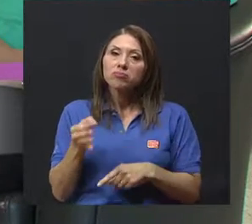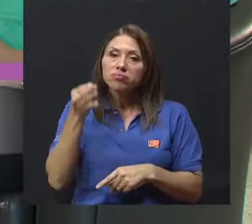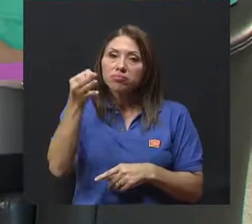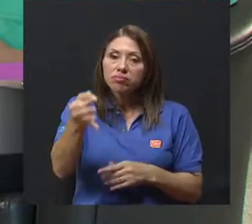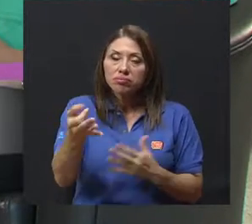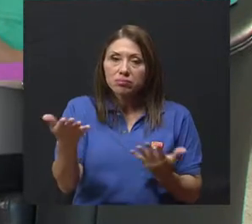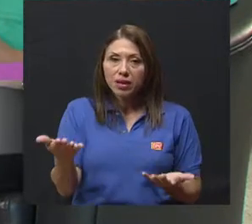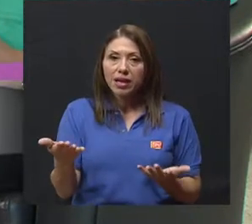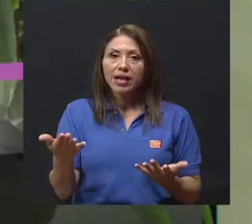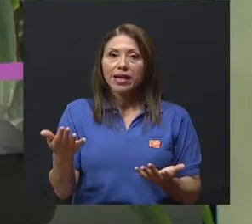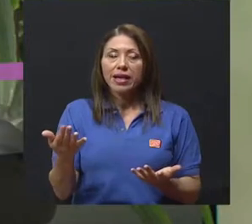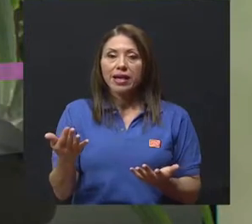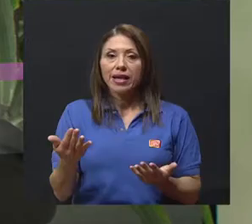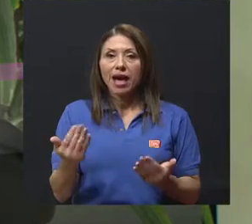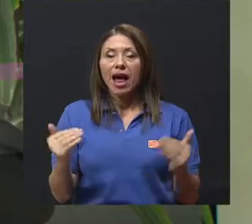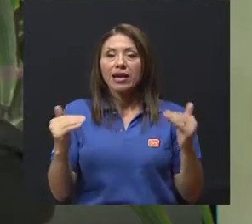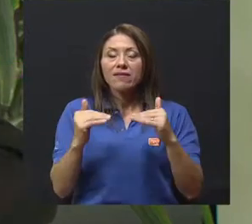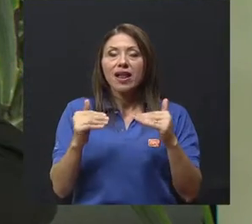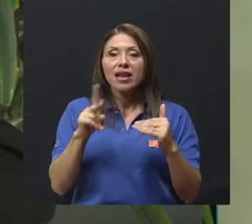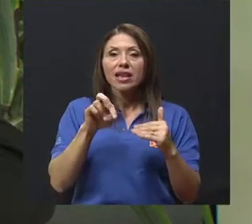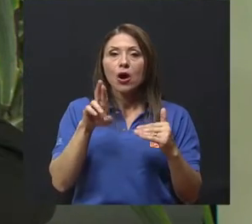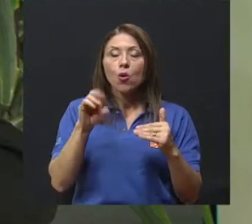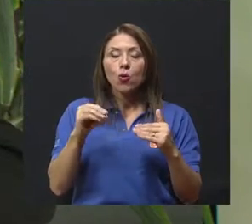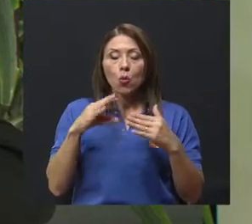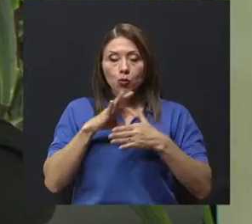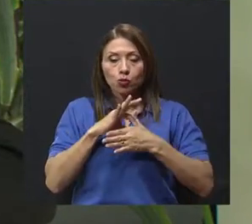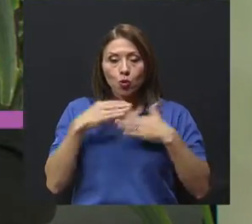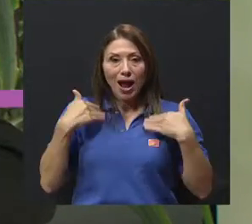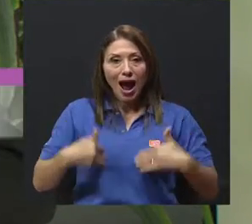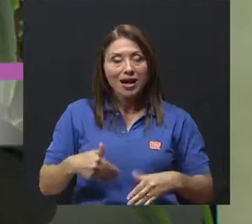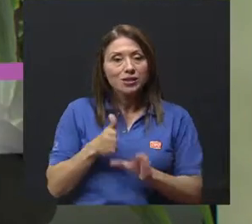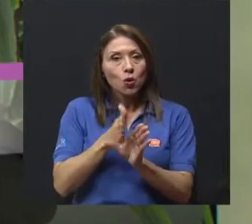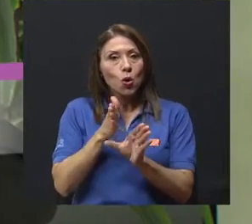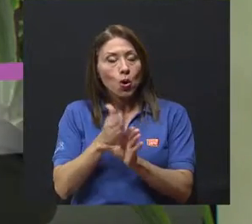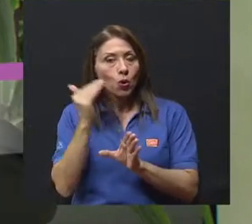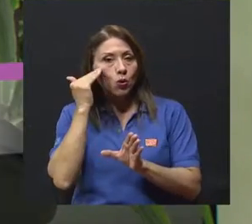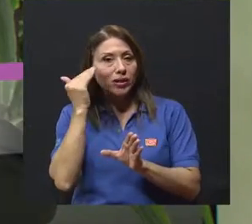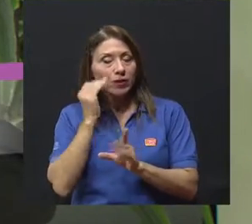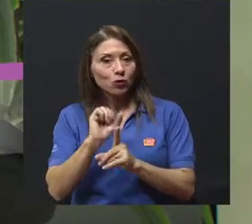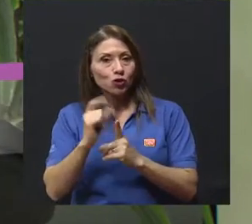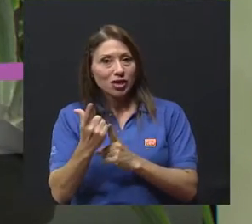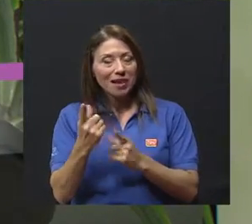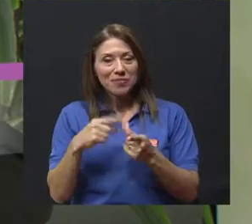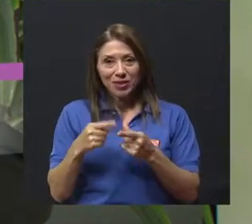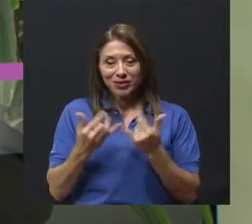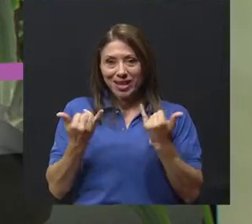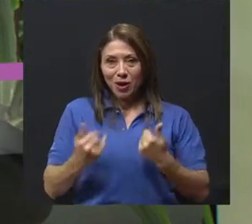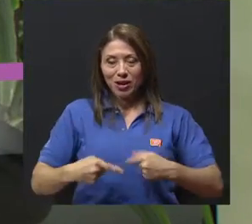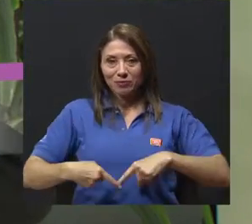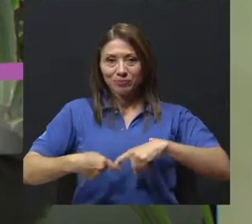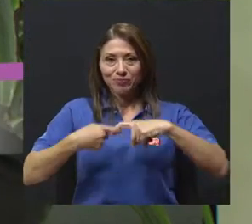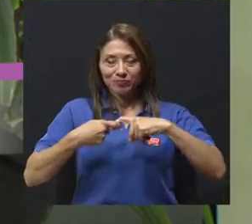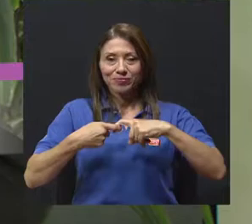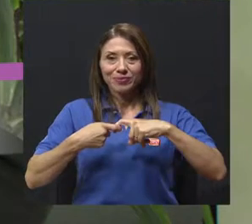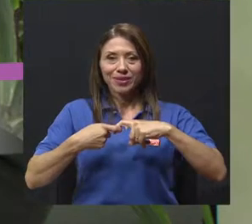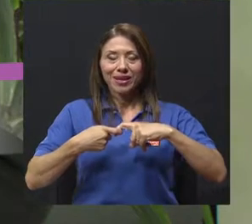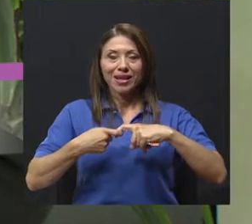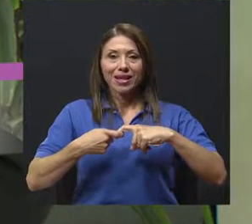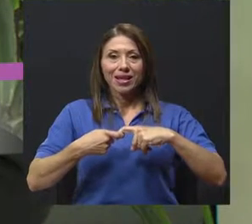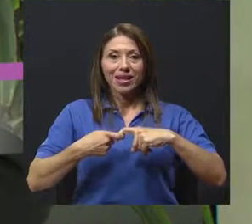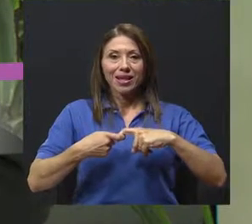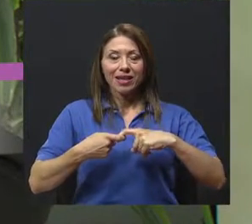pacientes van a percibir a nivel neuromuscular psicológico cognitivo y social entonces pues vamos a una primera pausa con